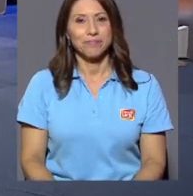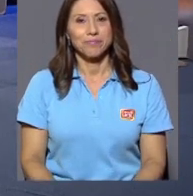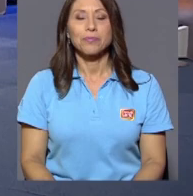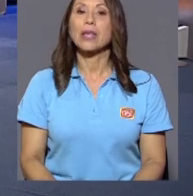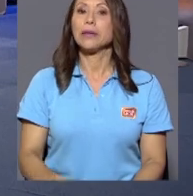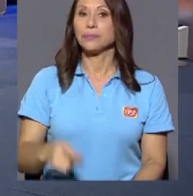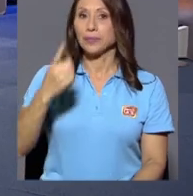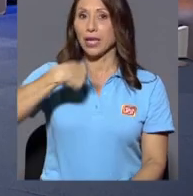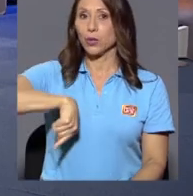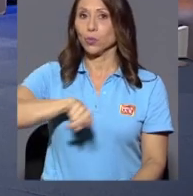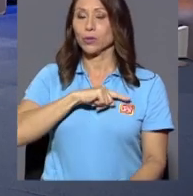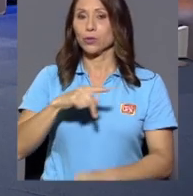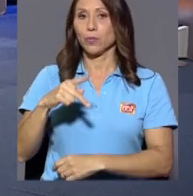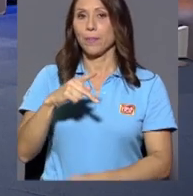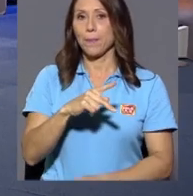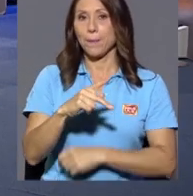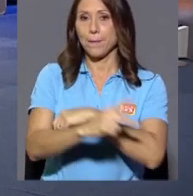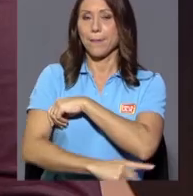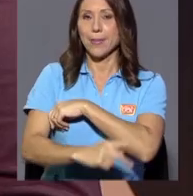en nuestro país